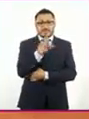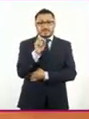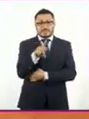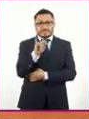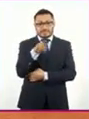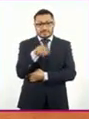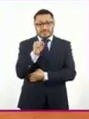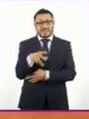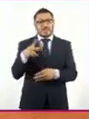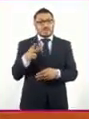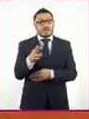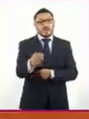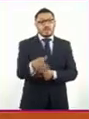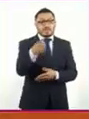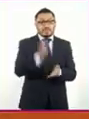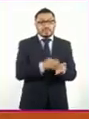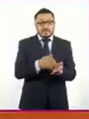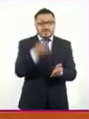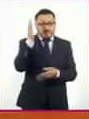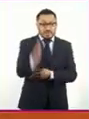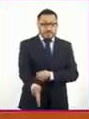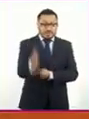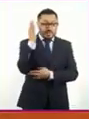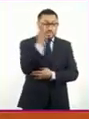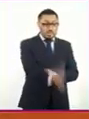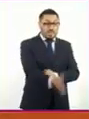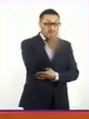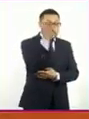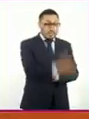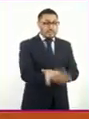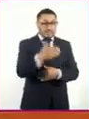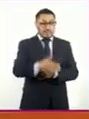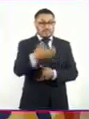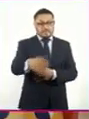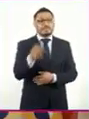medidas específicas. Esta sección también tiene